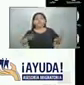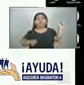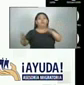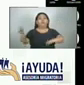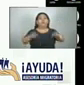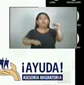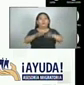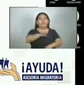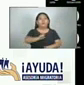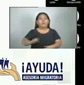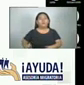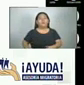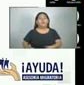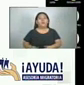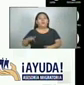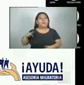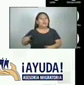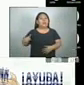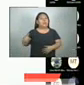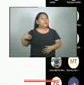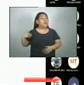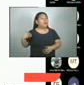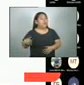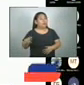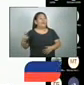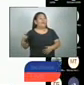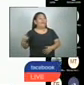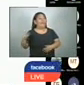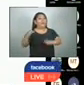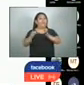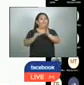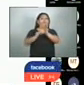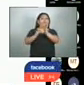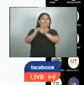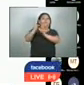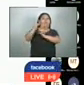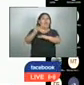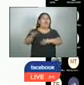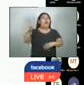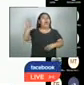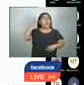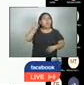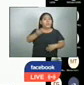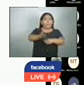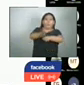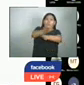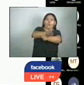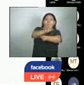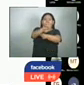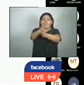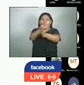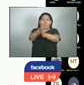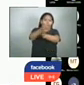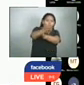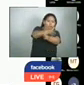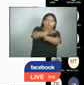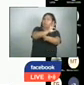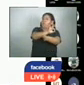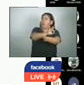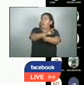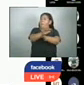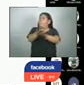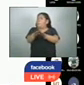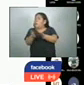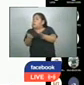Este año todavía no vamos a alcanzar los niveles que teníamos previo a la pandemia, pero sí se estima que estemos bastante